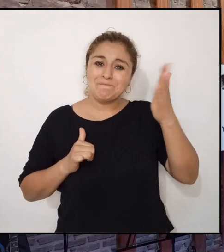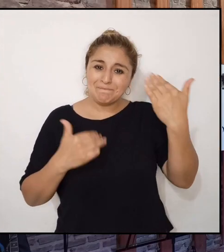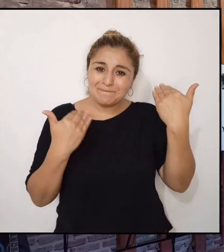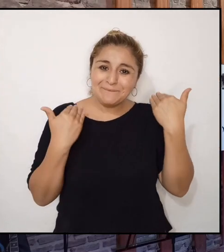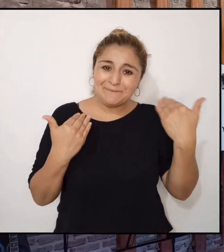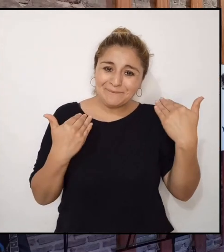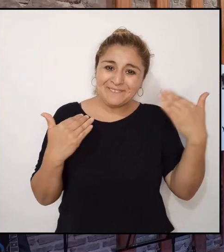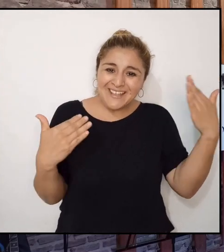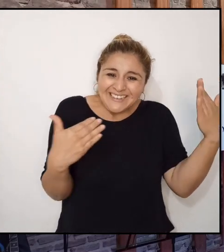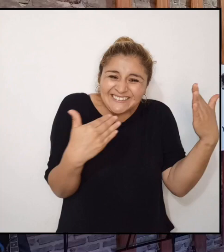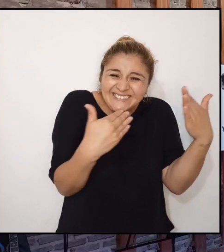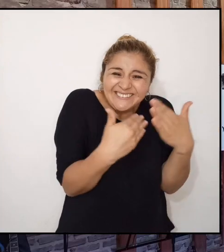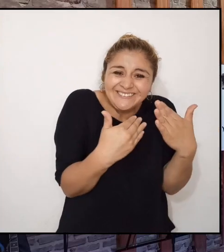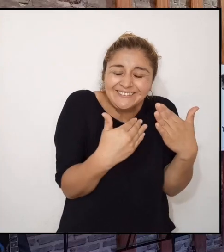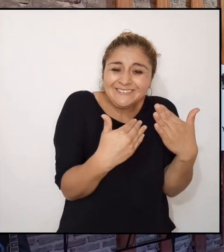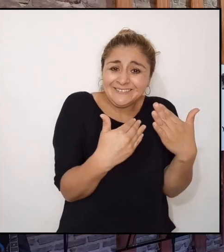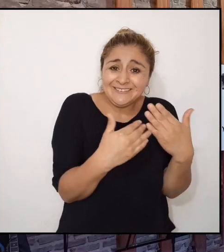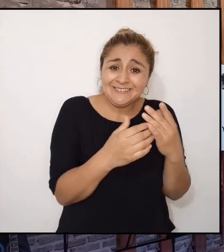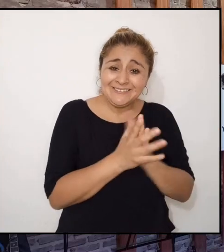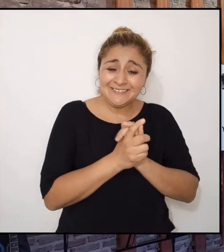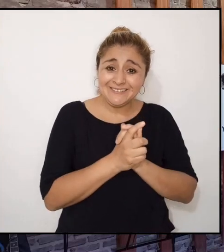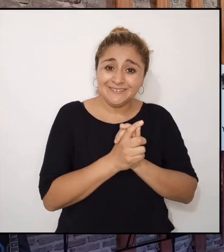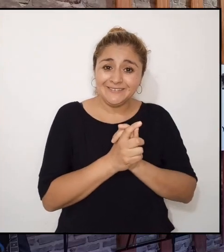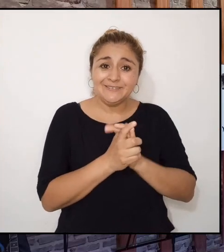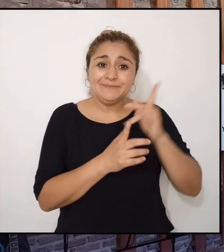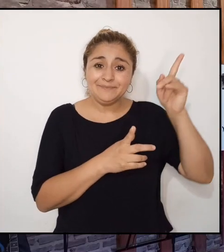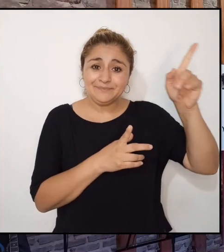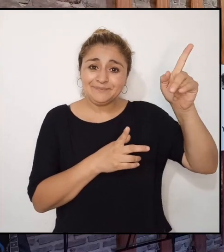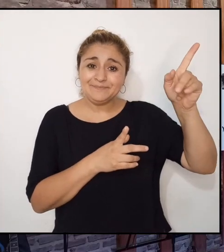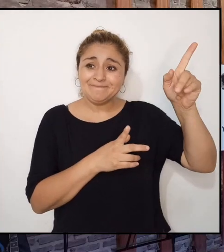Es por su gracia, es por su bondad, por su amor.